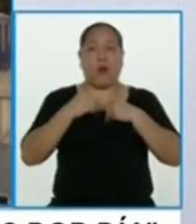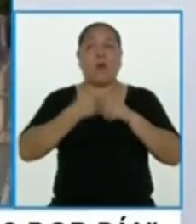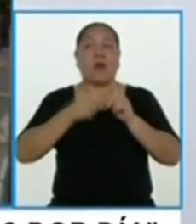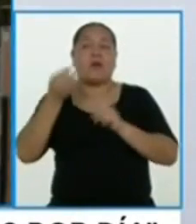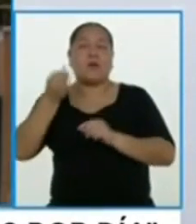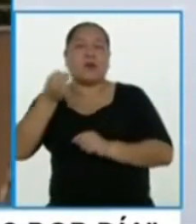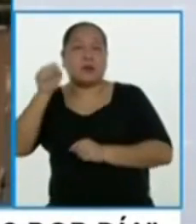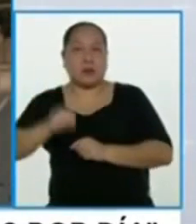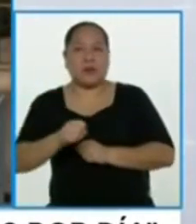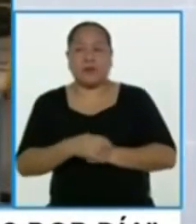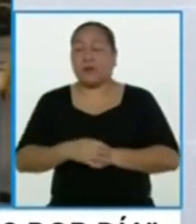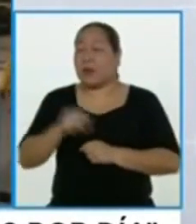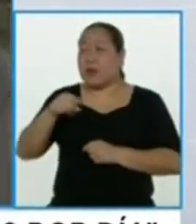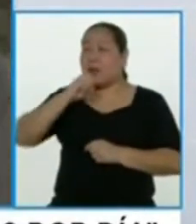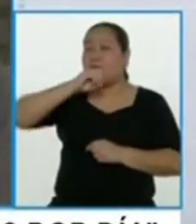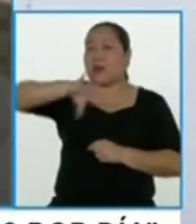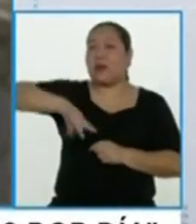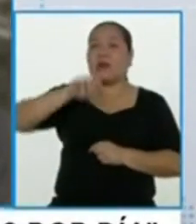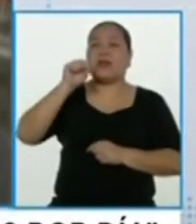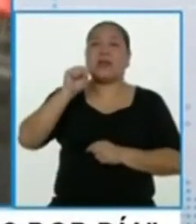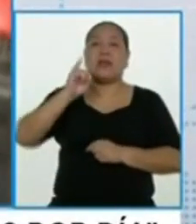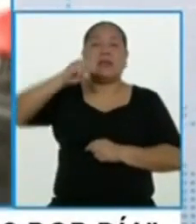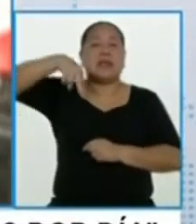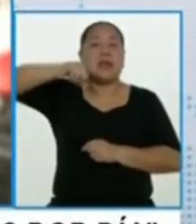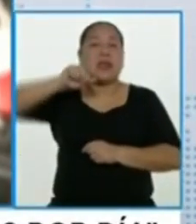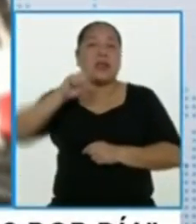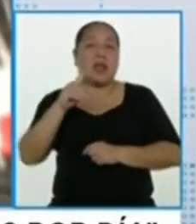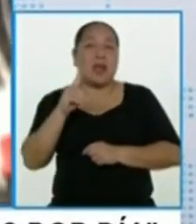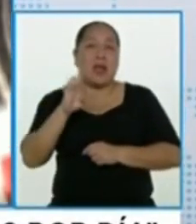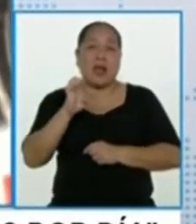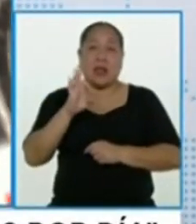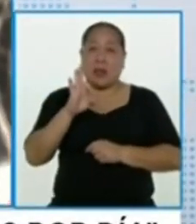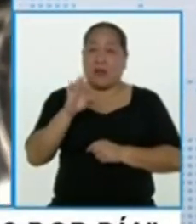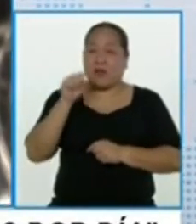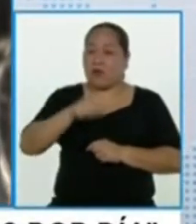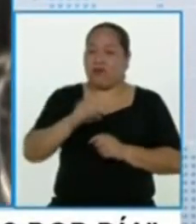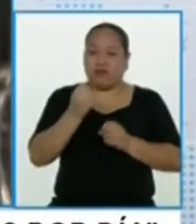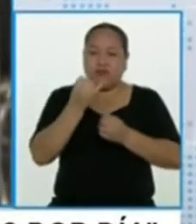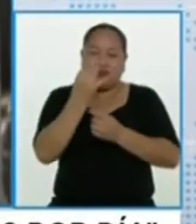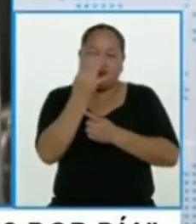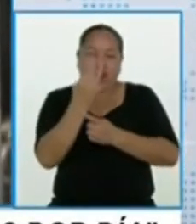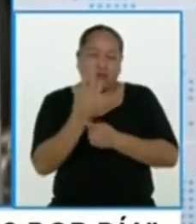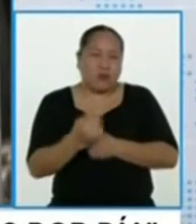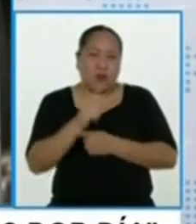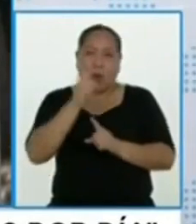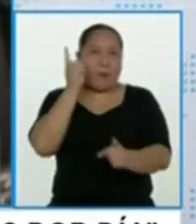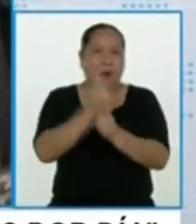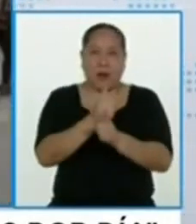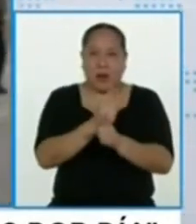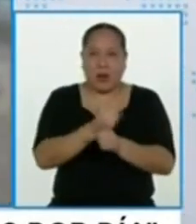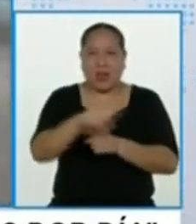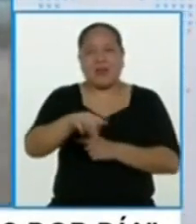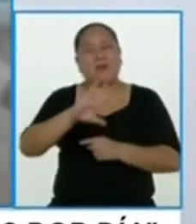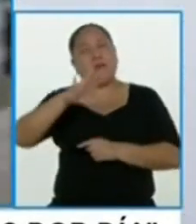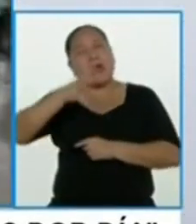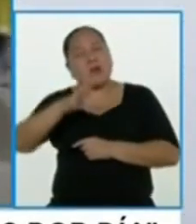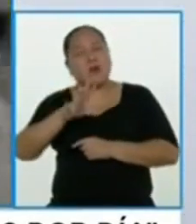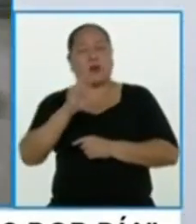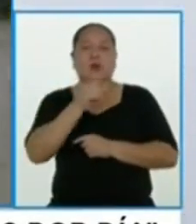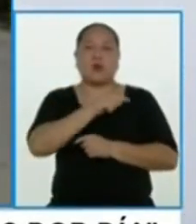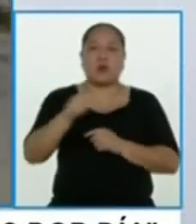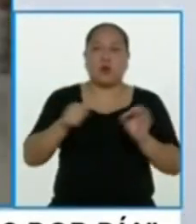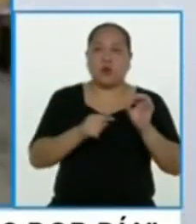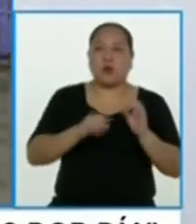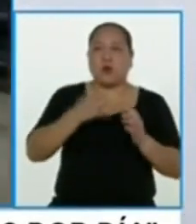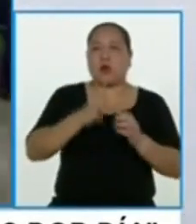las limitaciones del mismo. Incluso SINADEC, con los conteos de fallecidos, no es exacto, ¿no? Es un estimado y para todo efecto práctico tiene una